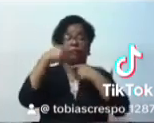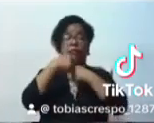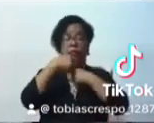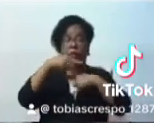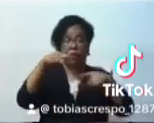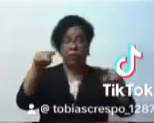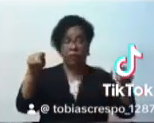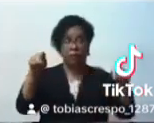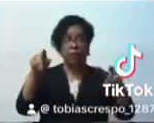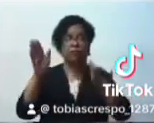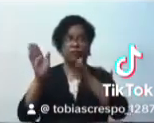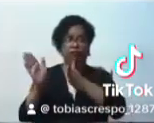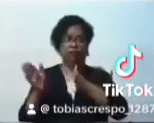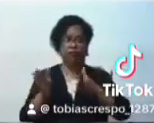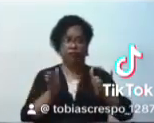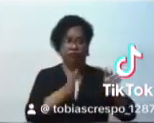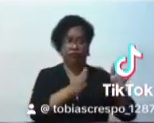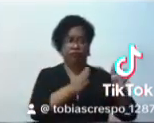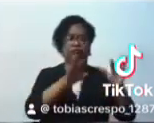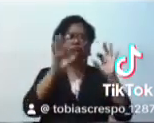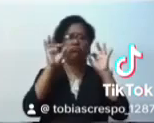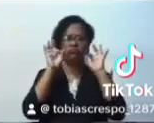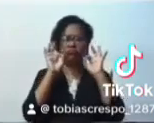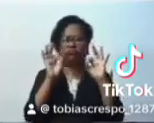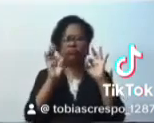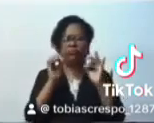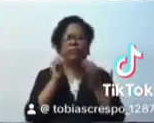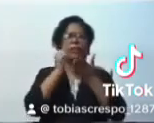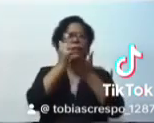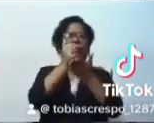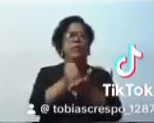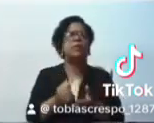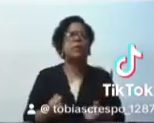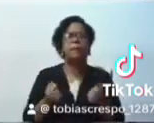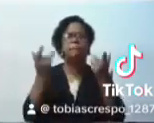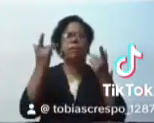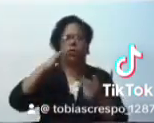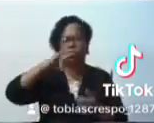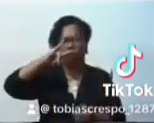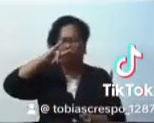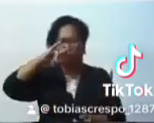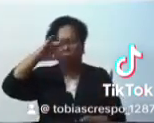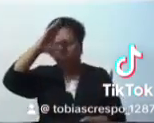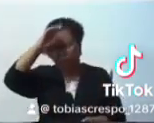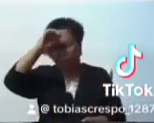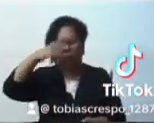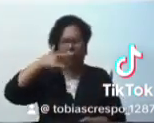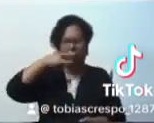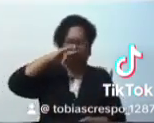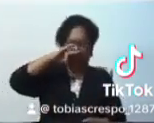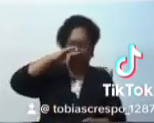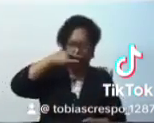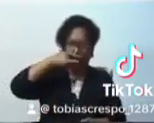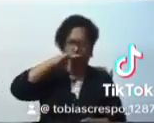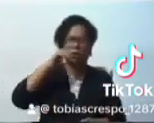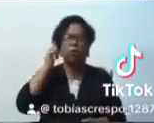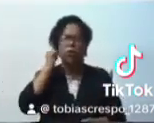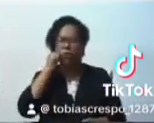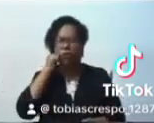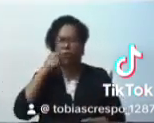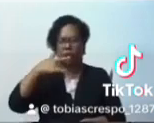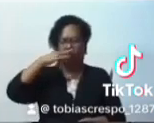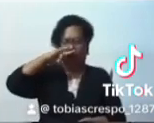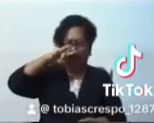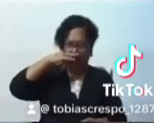en beneficio de muchos niños, niñas y adolescentes que todos los días se transportan desde